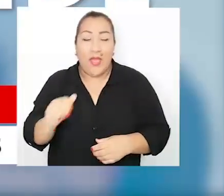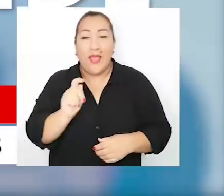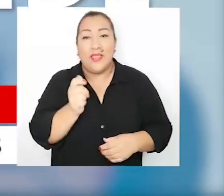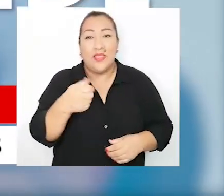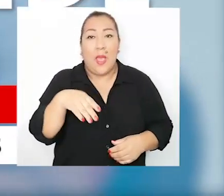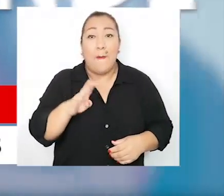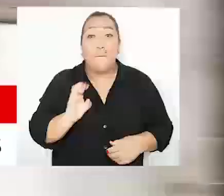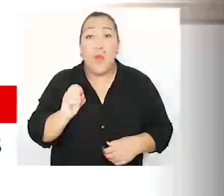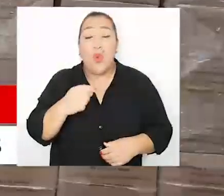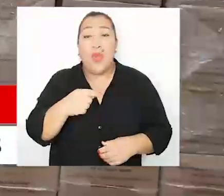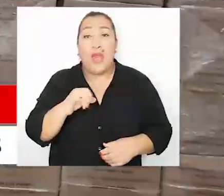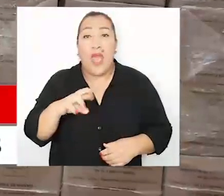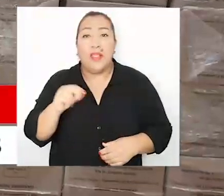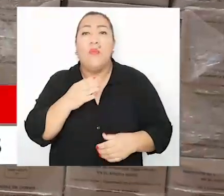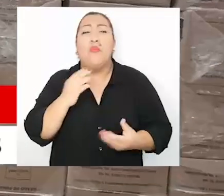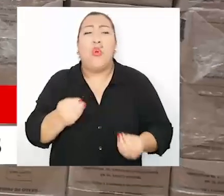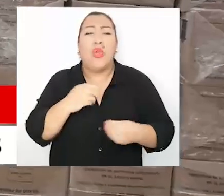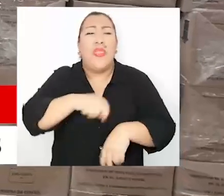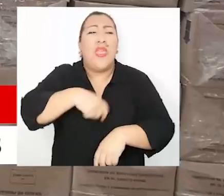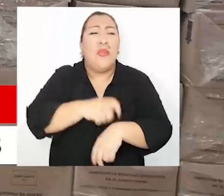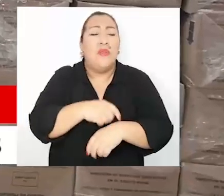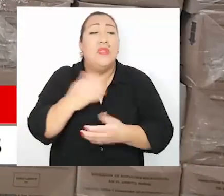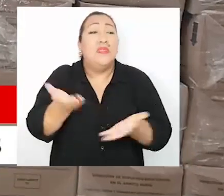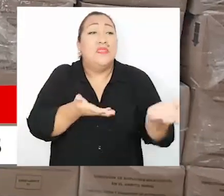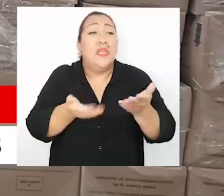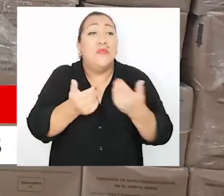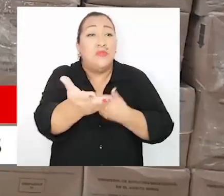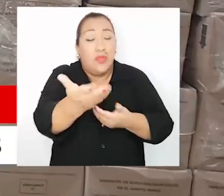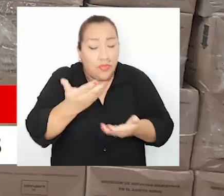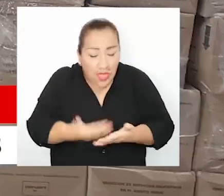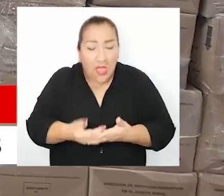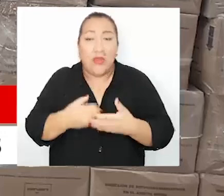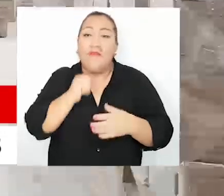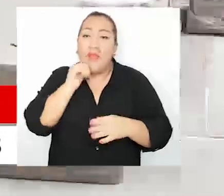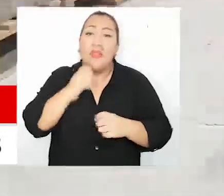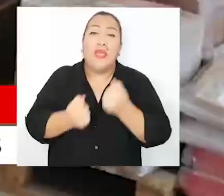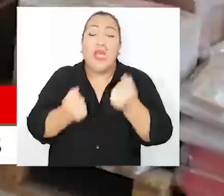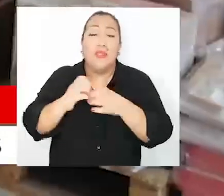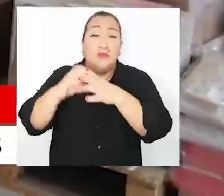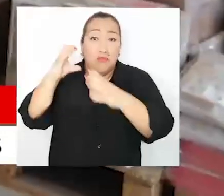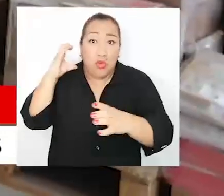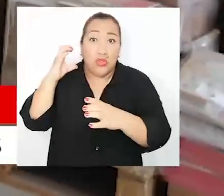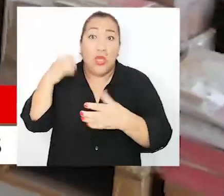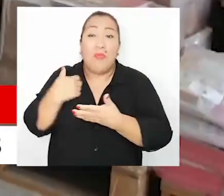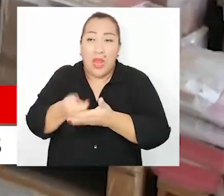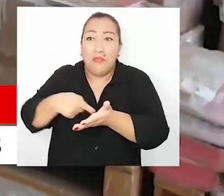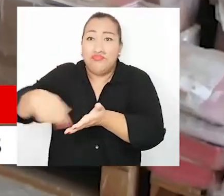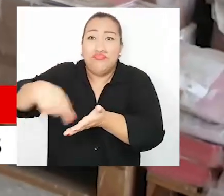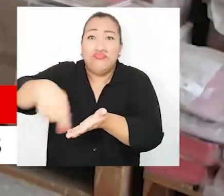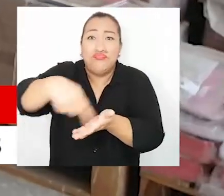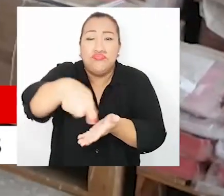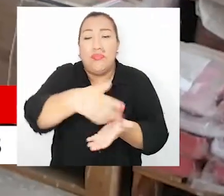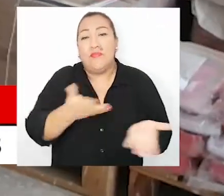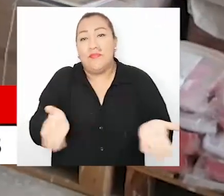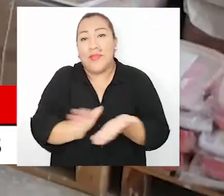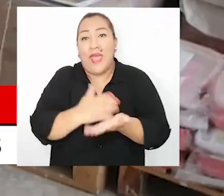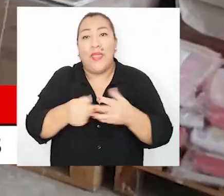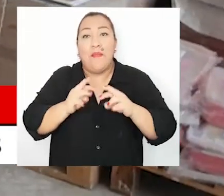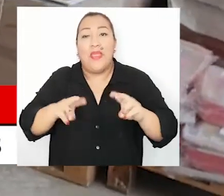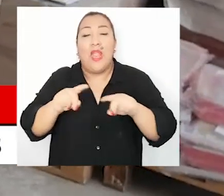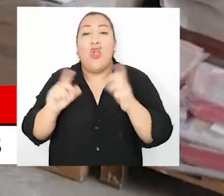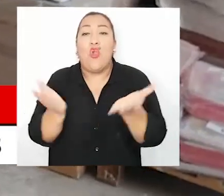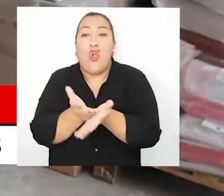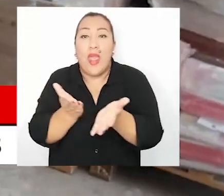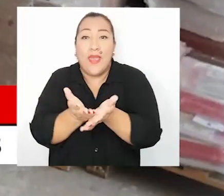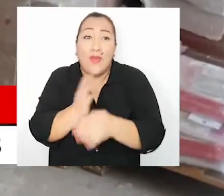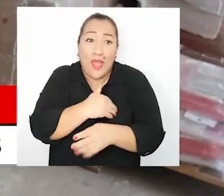Tambo Grande. Ello por la demora en el proceso de contratación del servicio de modulado y transporte de carga para el reparto de este